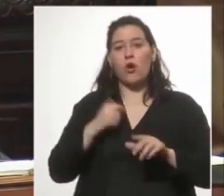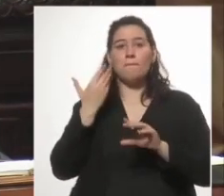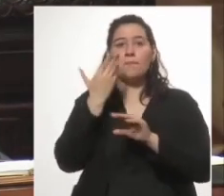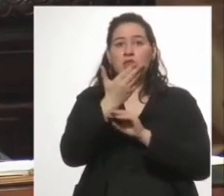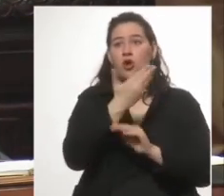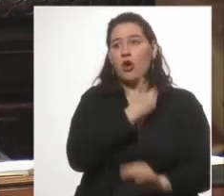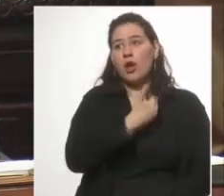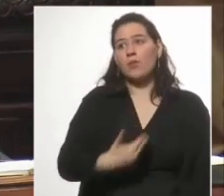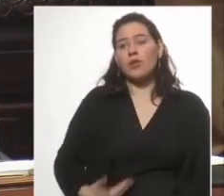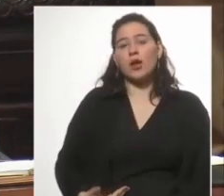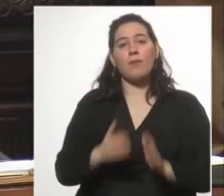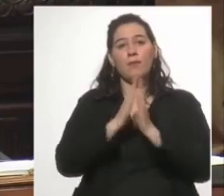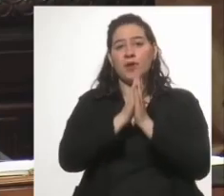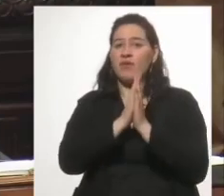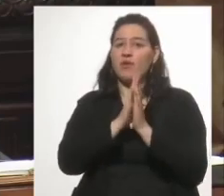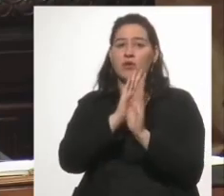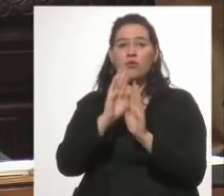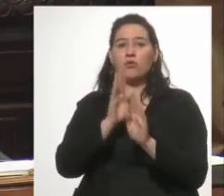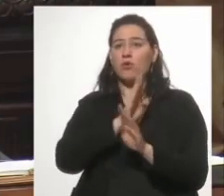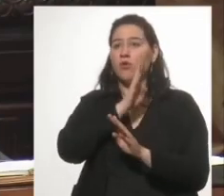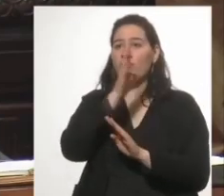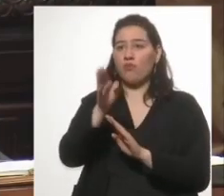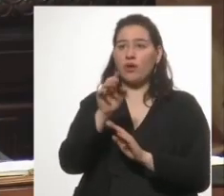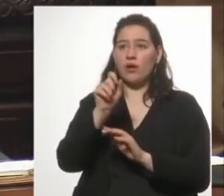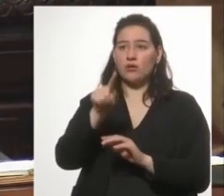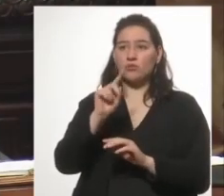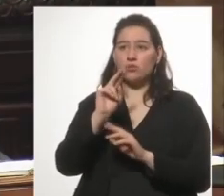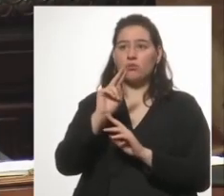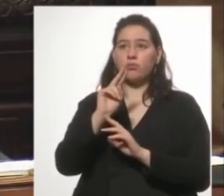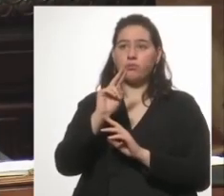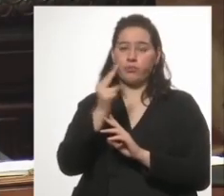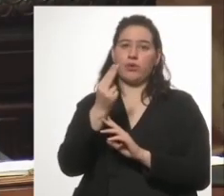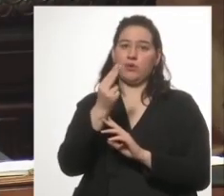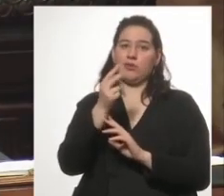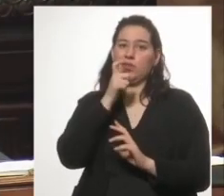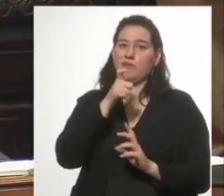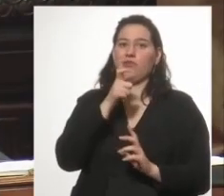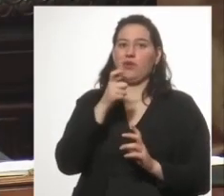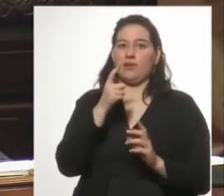la República que no concurriera a su sepelio dice bastante.